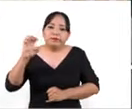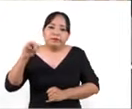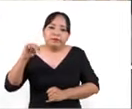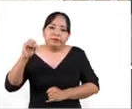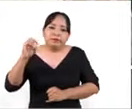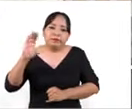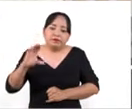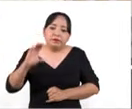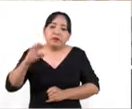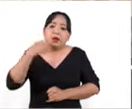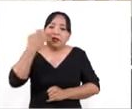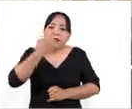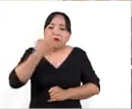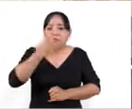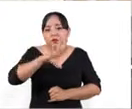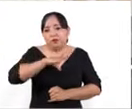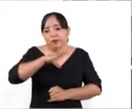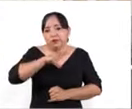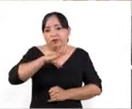que reportó una